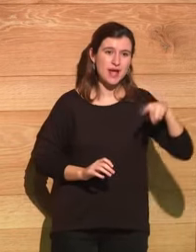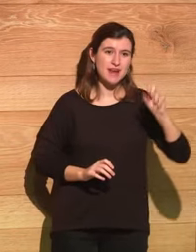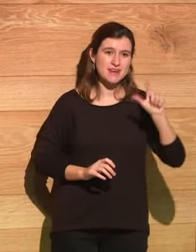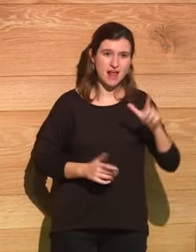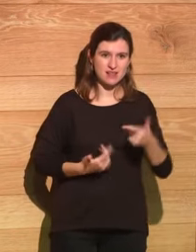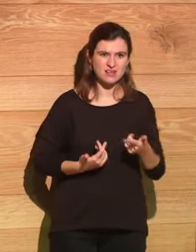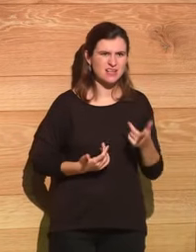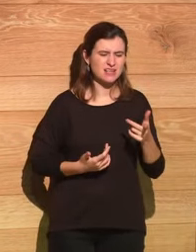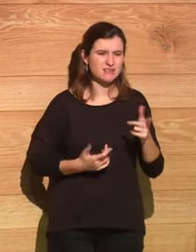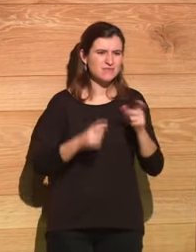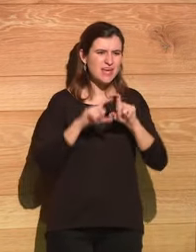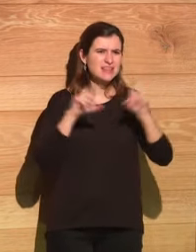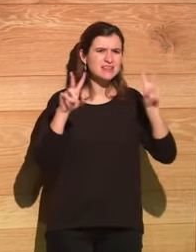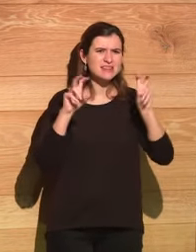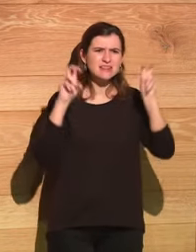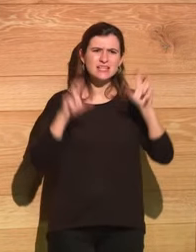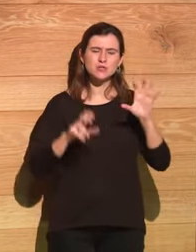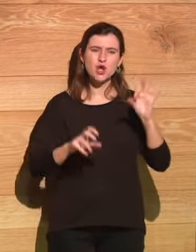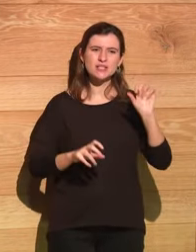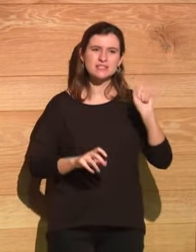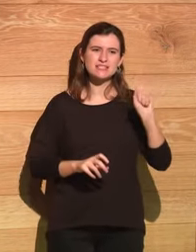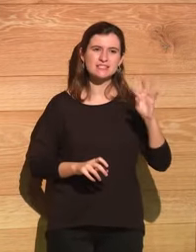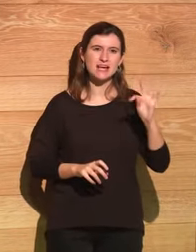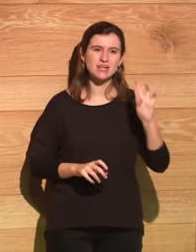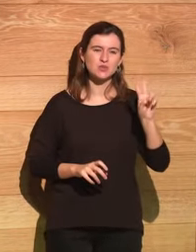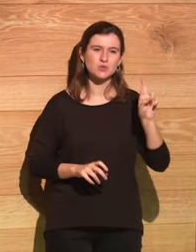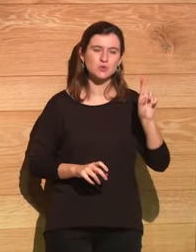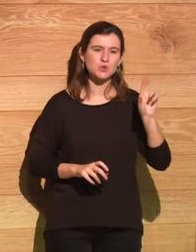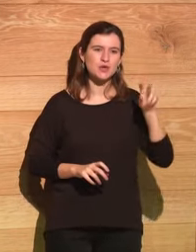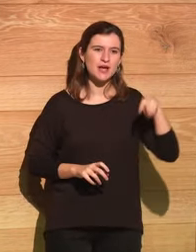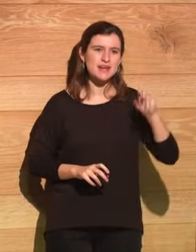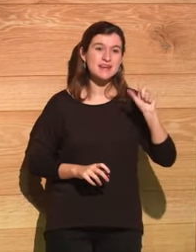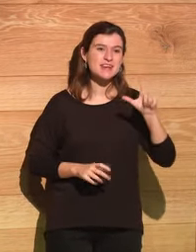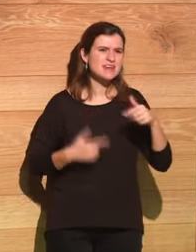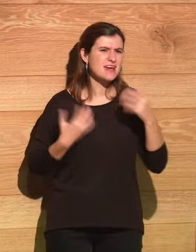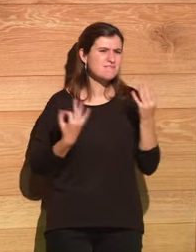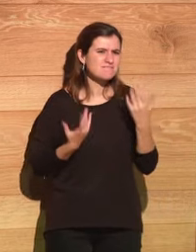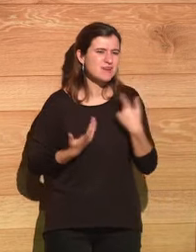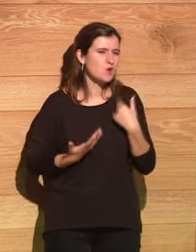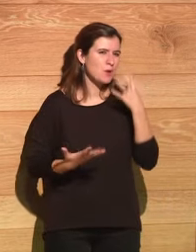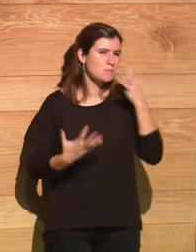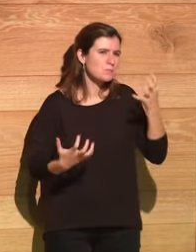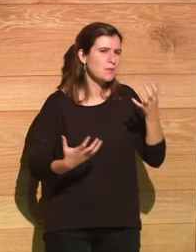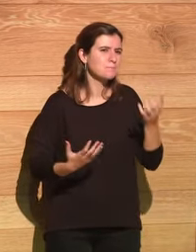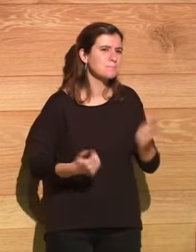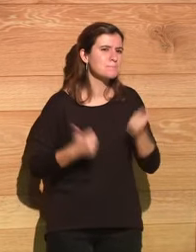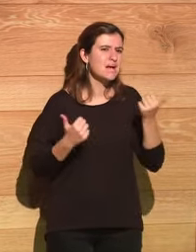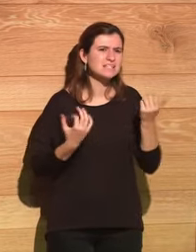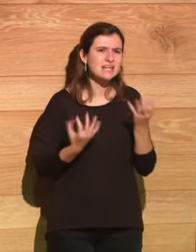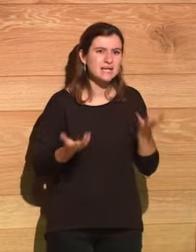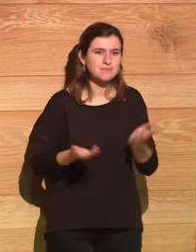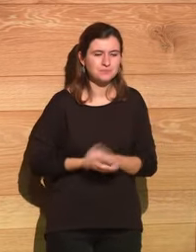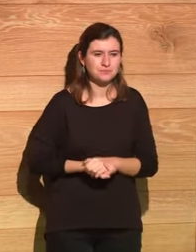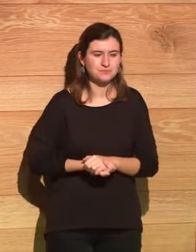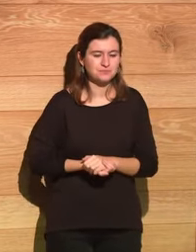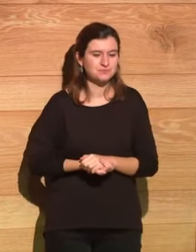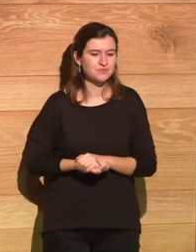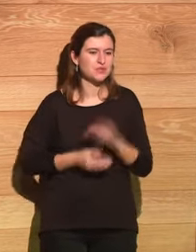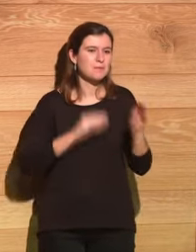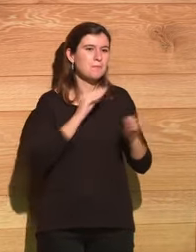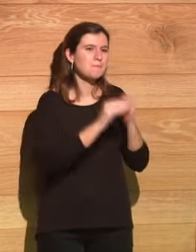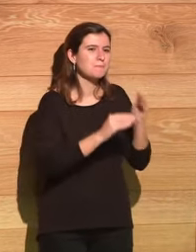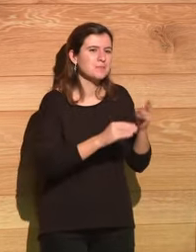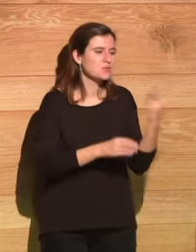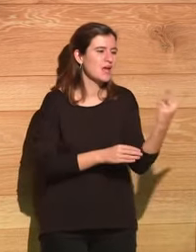Saturnal, ¿qué os dice el título? ¿Y qué os ha llamado más la atención de Saturnal? Y la lanzo abiertamente a los dos para